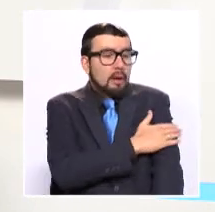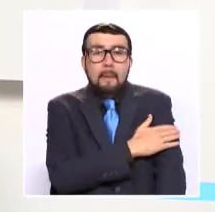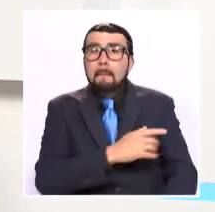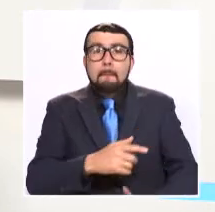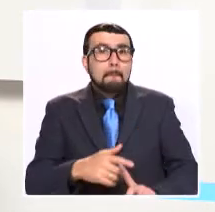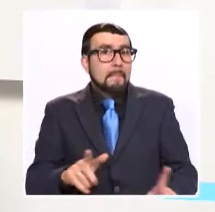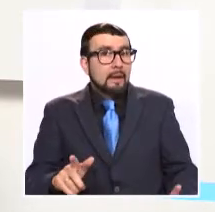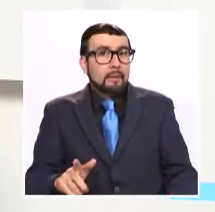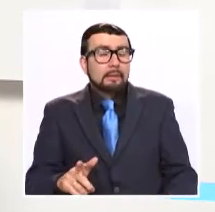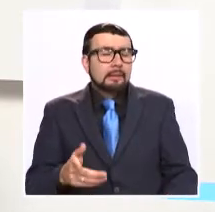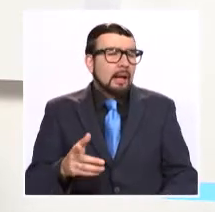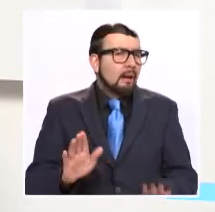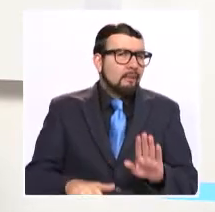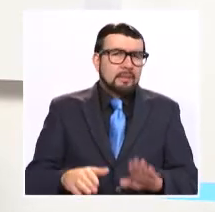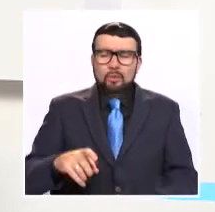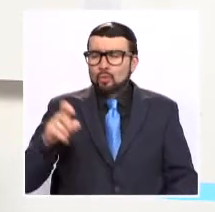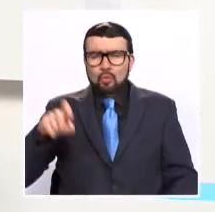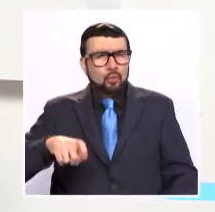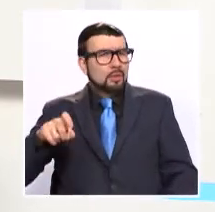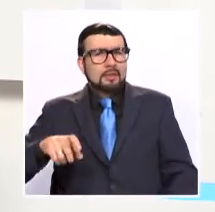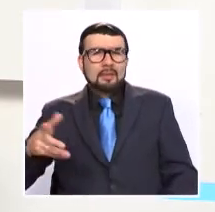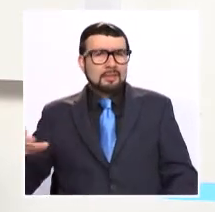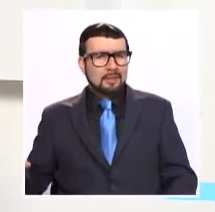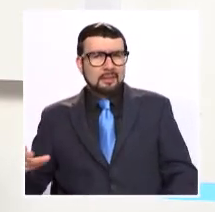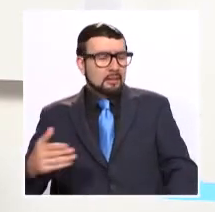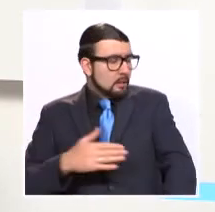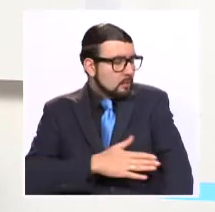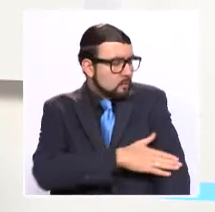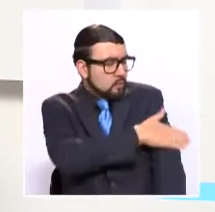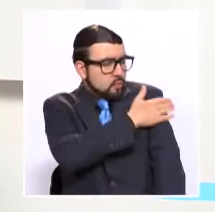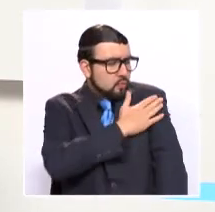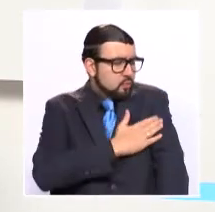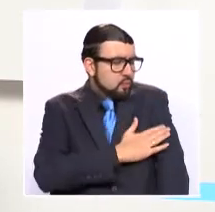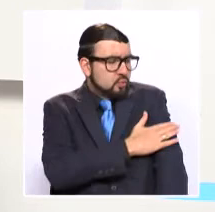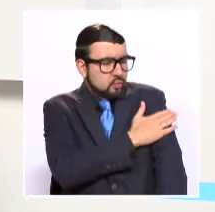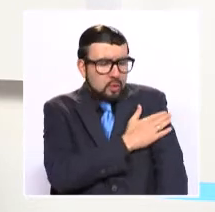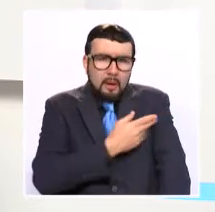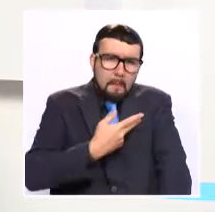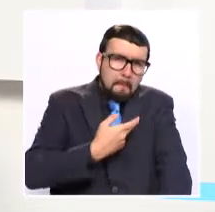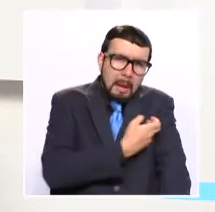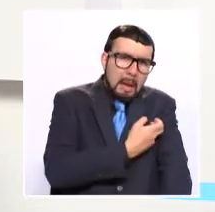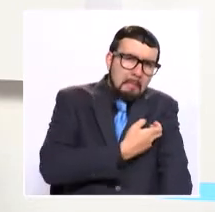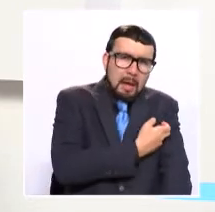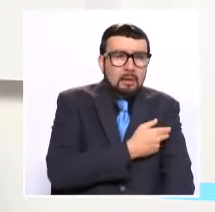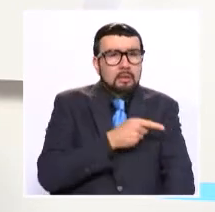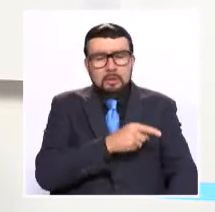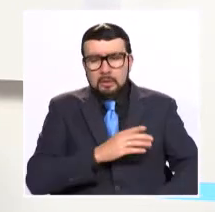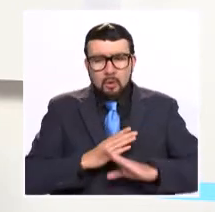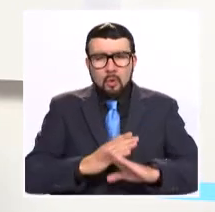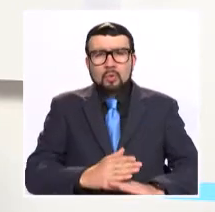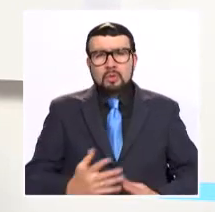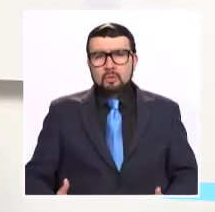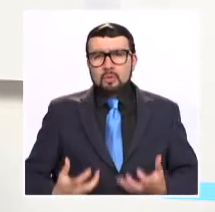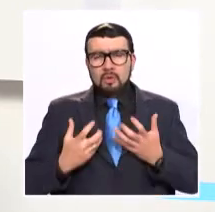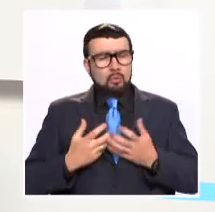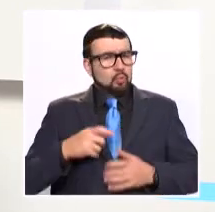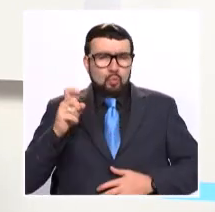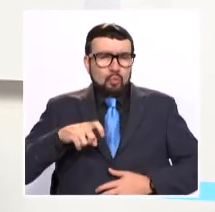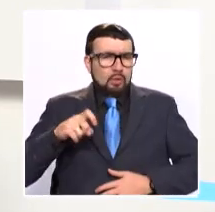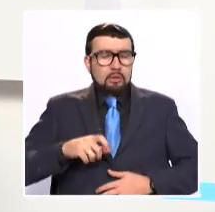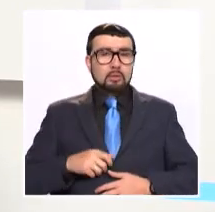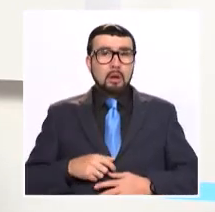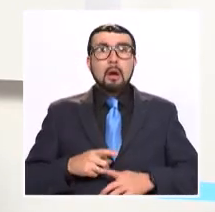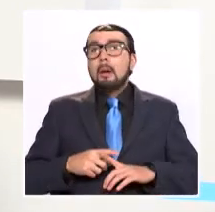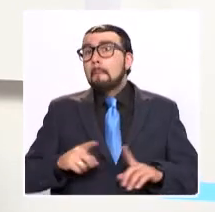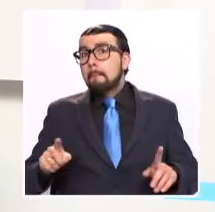no es necesario el manejo de esas reacciones locales con antibióticos. Pero lo que uno pensaría en este caso es que pudo haber hecho